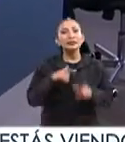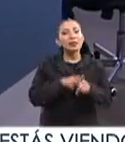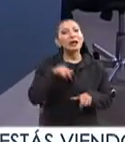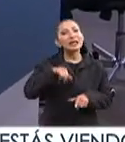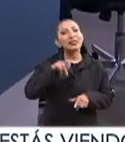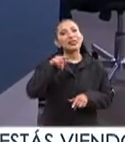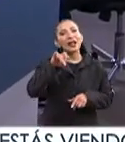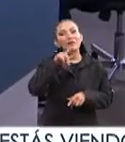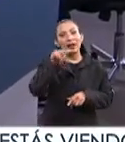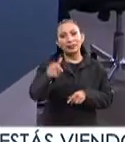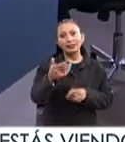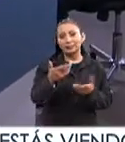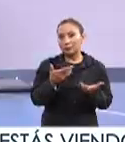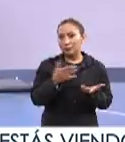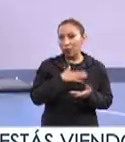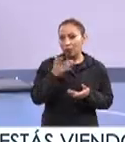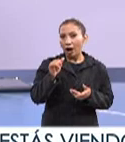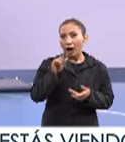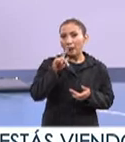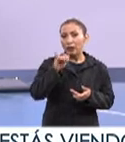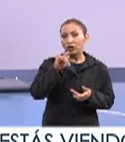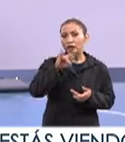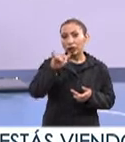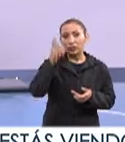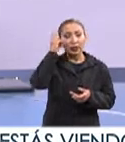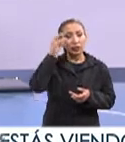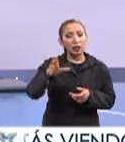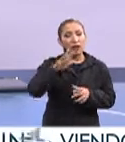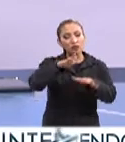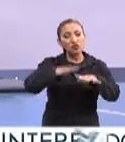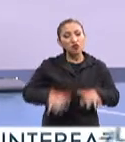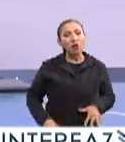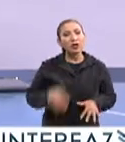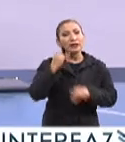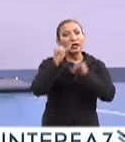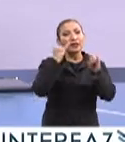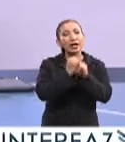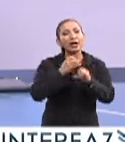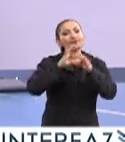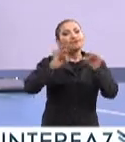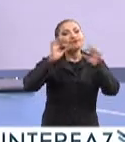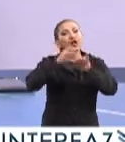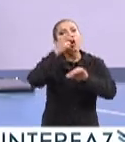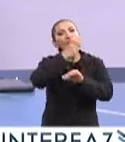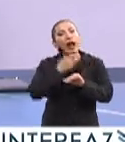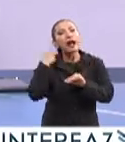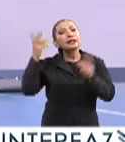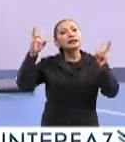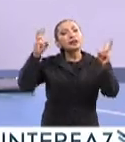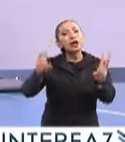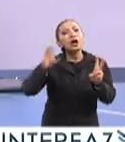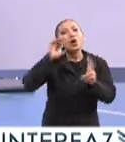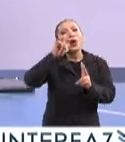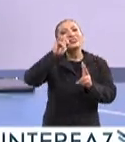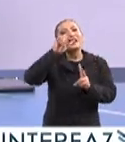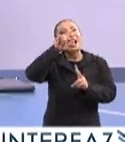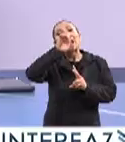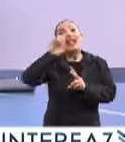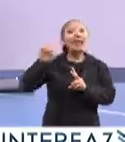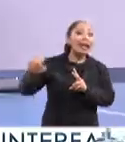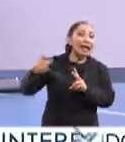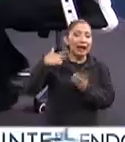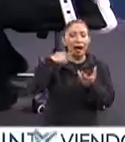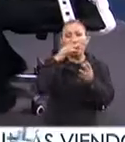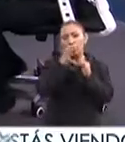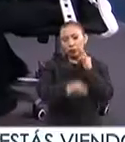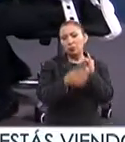Seguimos en Interfaz y bueno, Armando Trejo, director del Foro Internacional de Narración Oral, Fino Proyecta Cuenta Lee, nos estaba dando